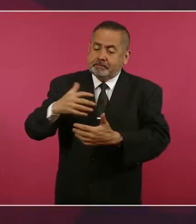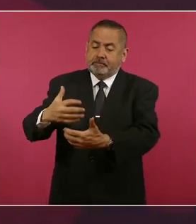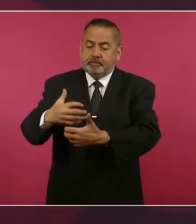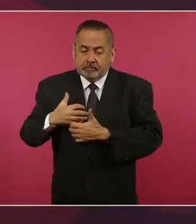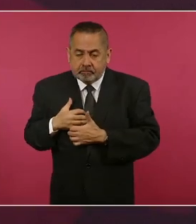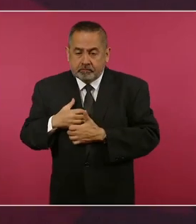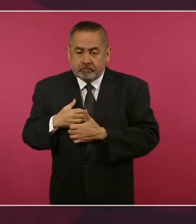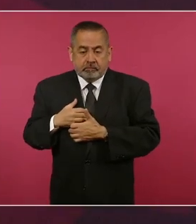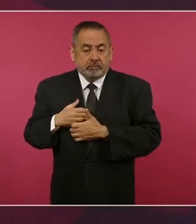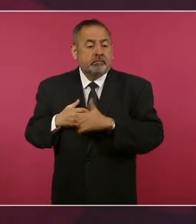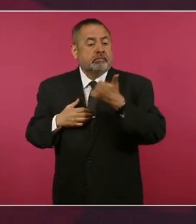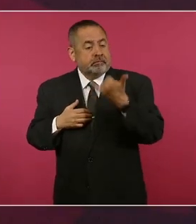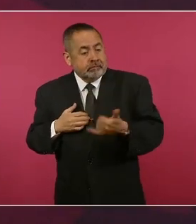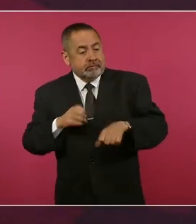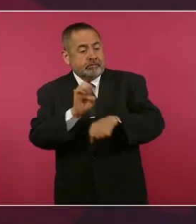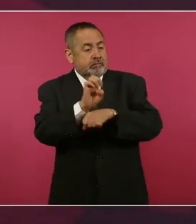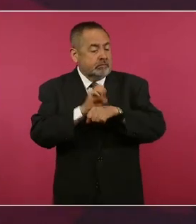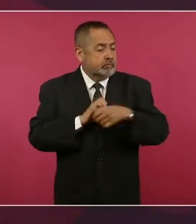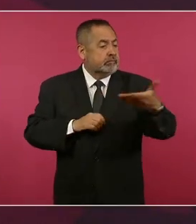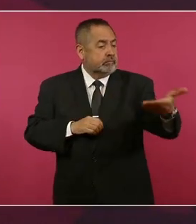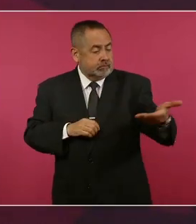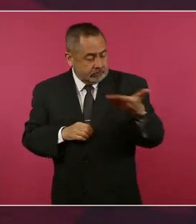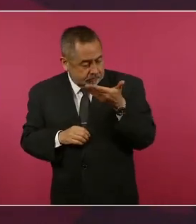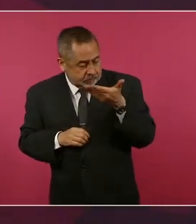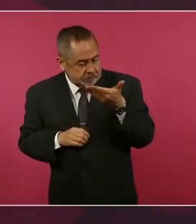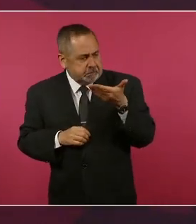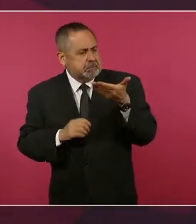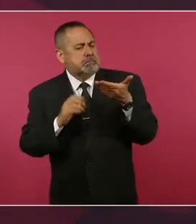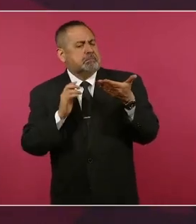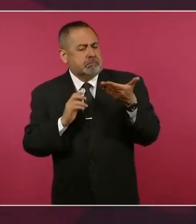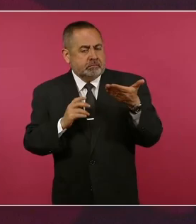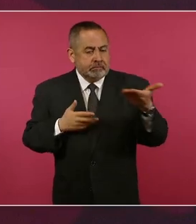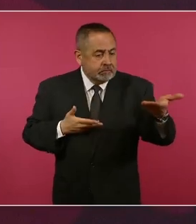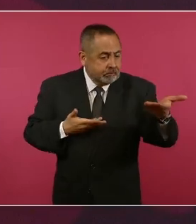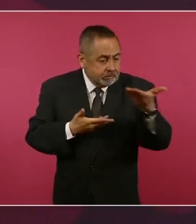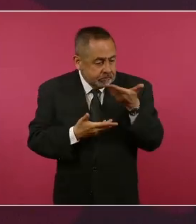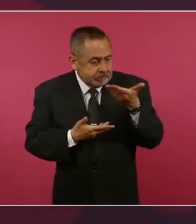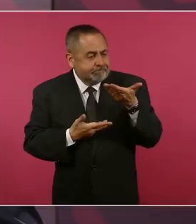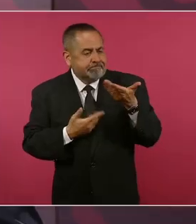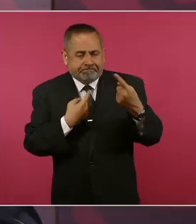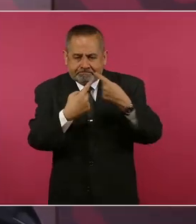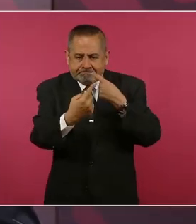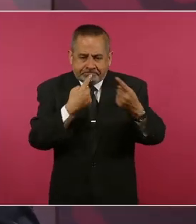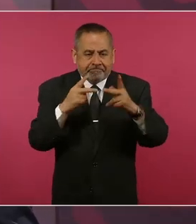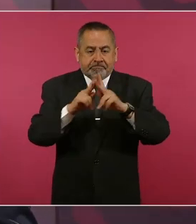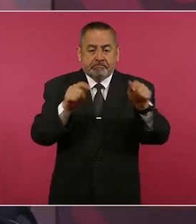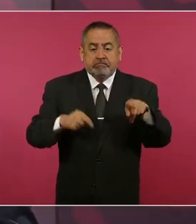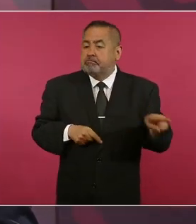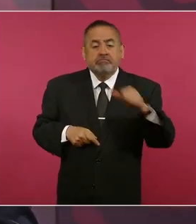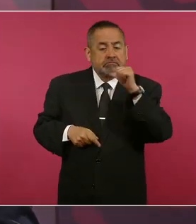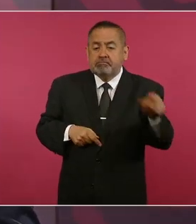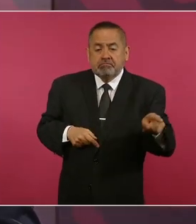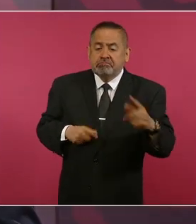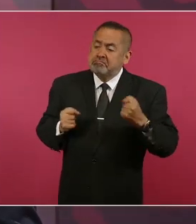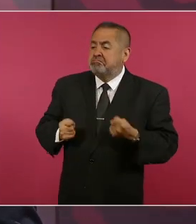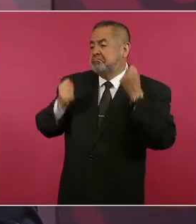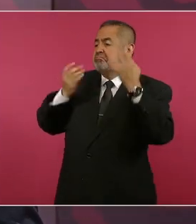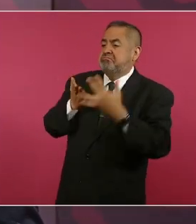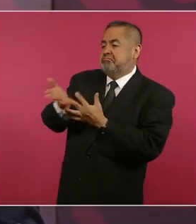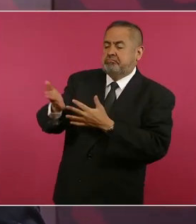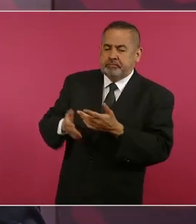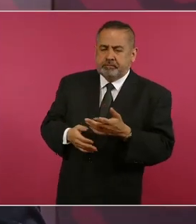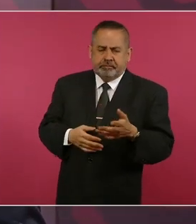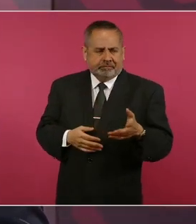el salvoconducto. Y en esa negociación pacífica, ese mecanismo al que nunca recurrió Ecuador, se pudo